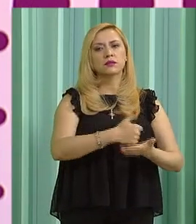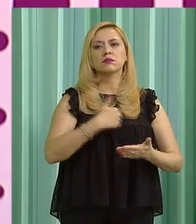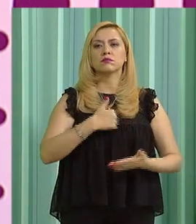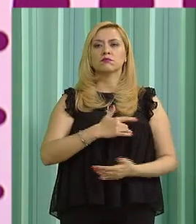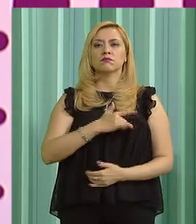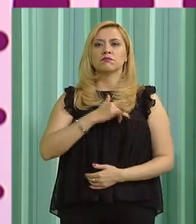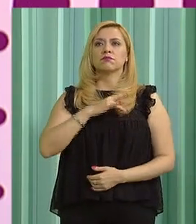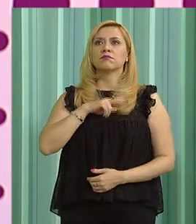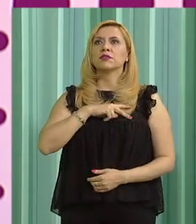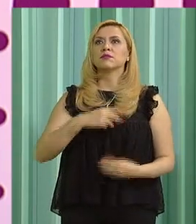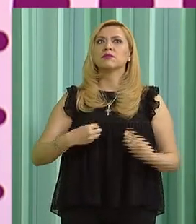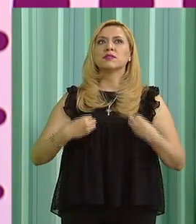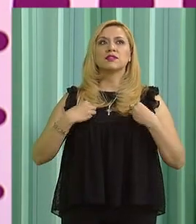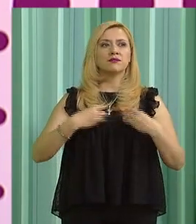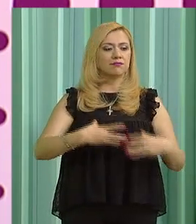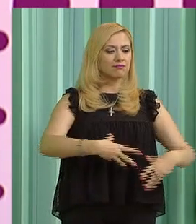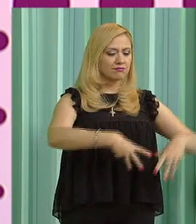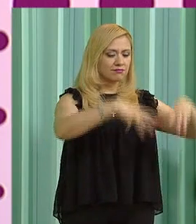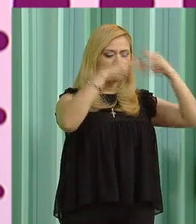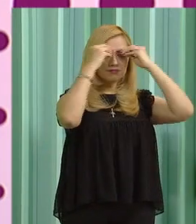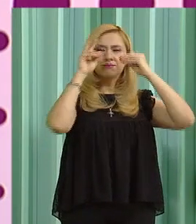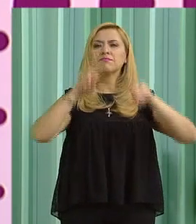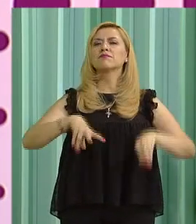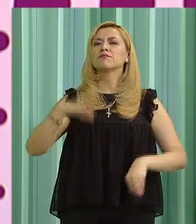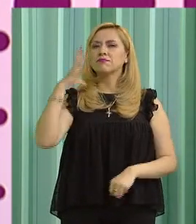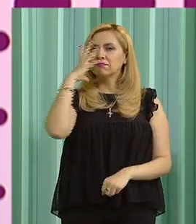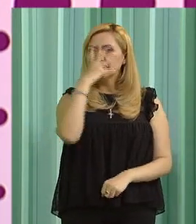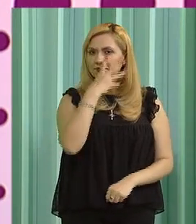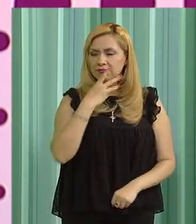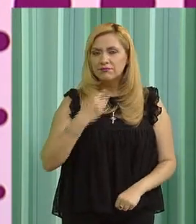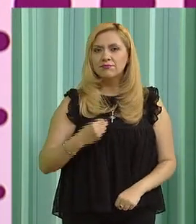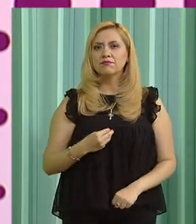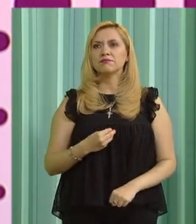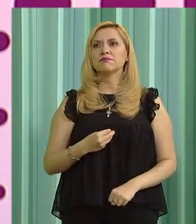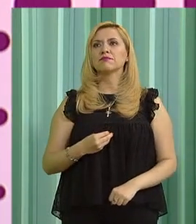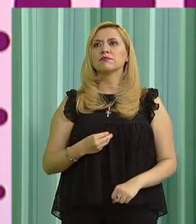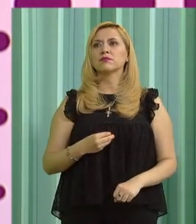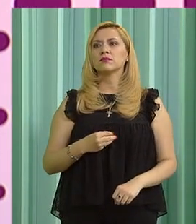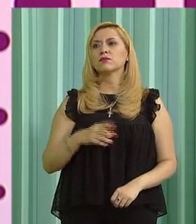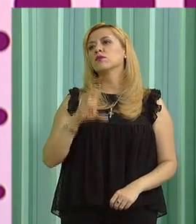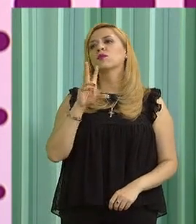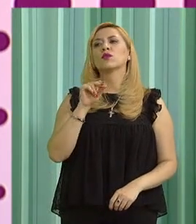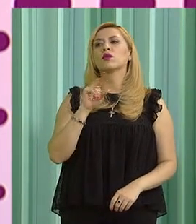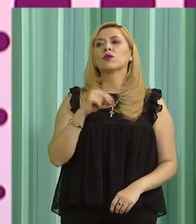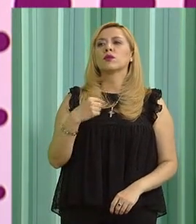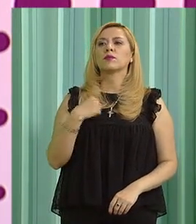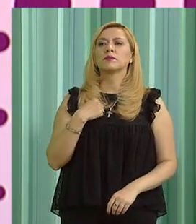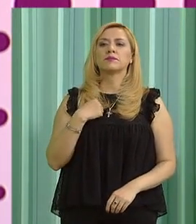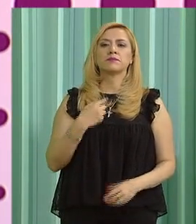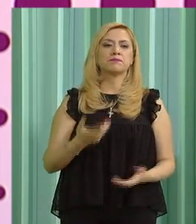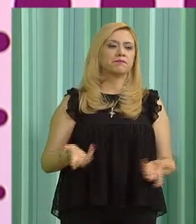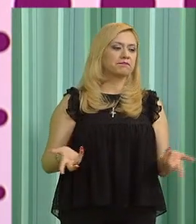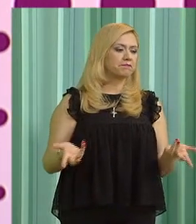vida, ¿no? Entonces es bonito estar. No soy